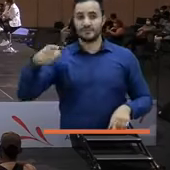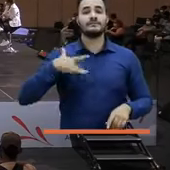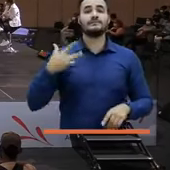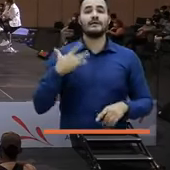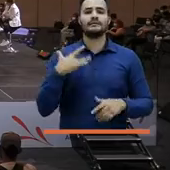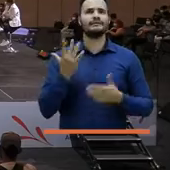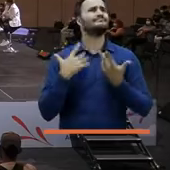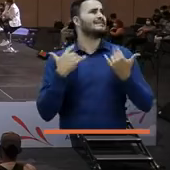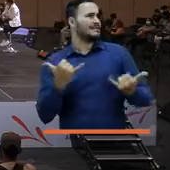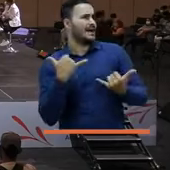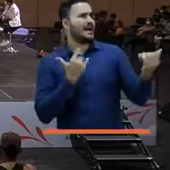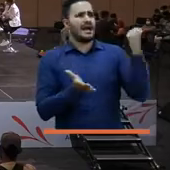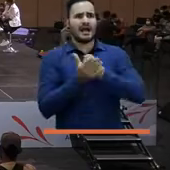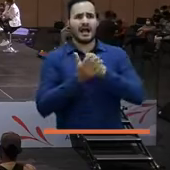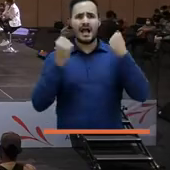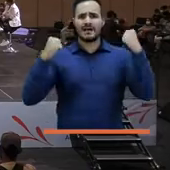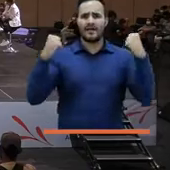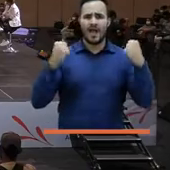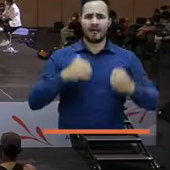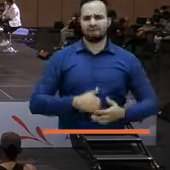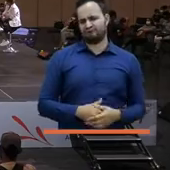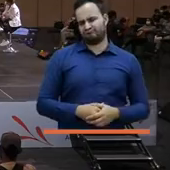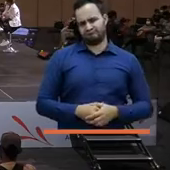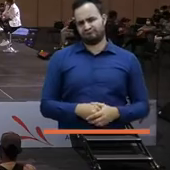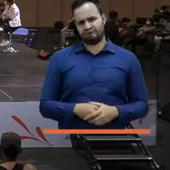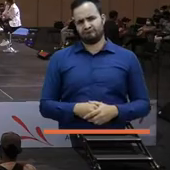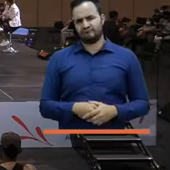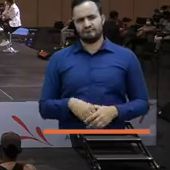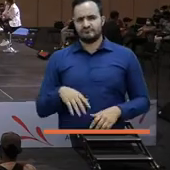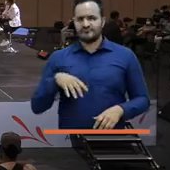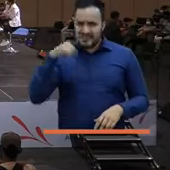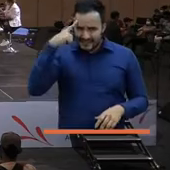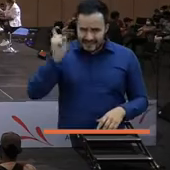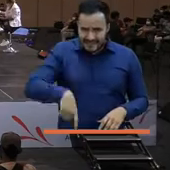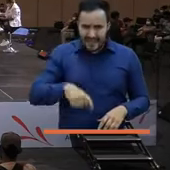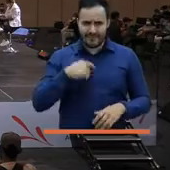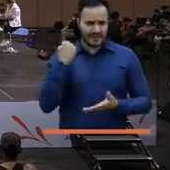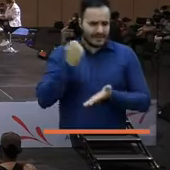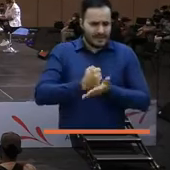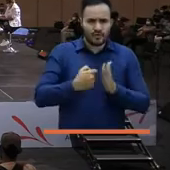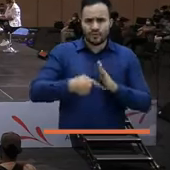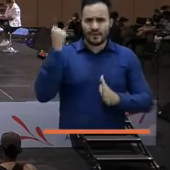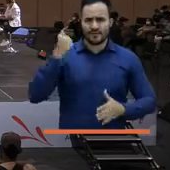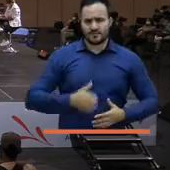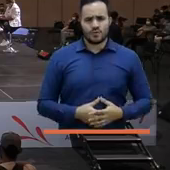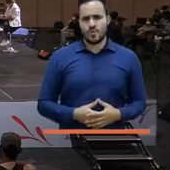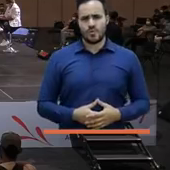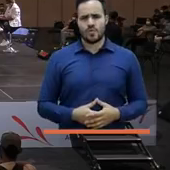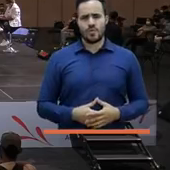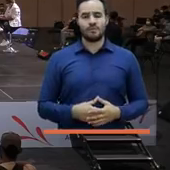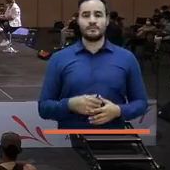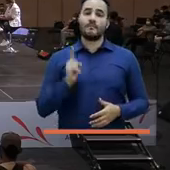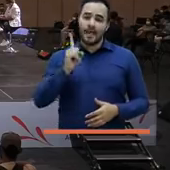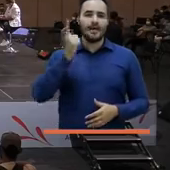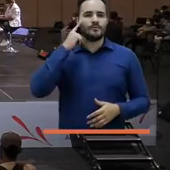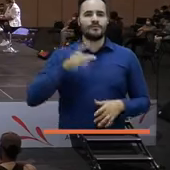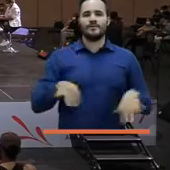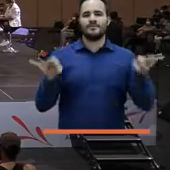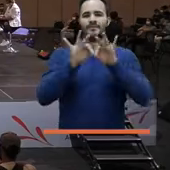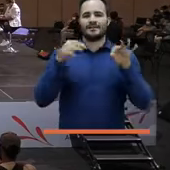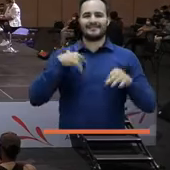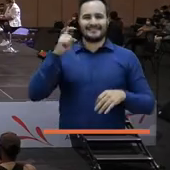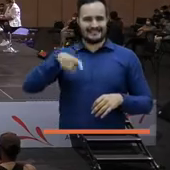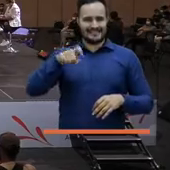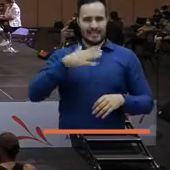tengo que definir desde ya mi propósito y no necesariamente tiene que ser así pero sí declarar un objetivo específico uno